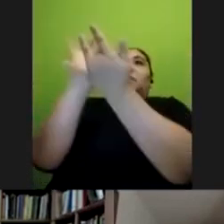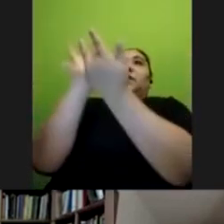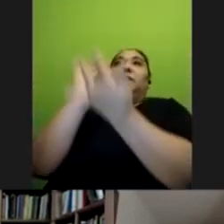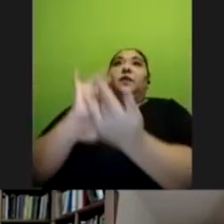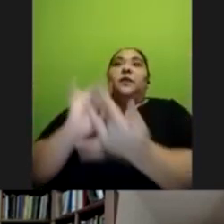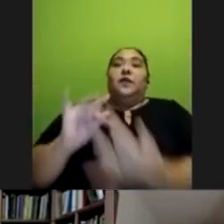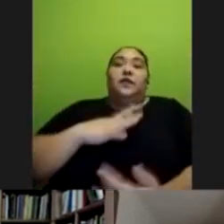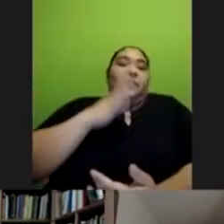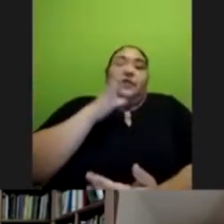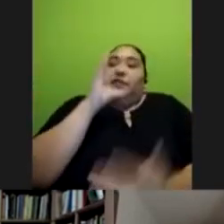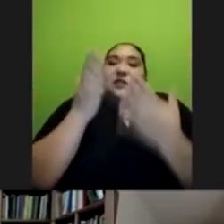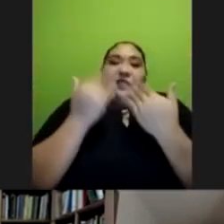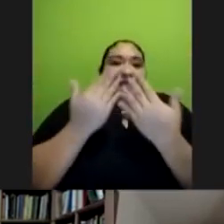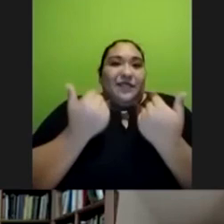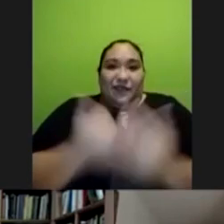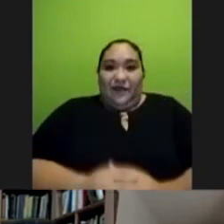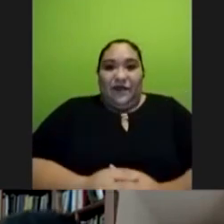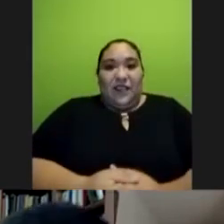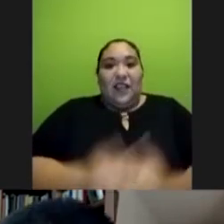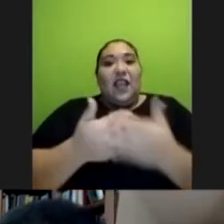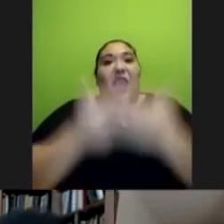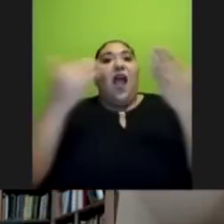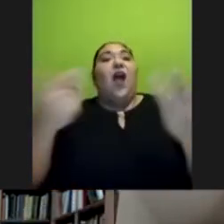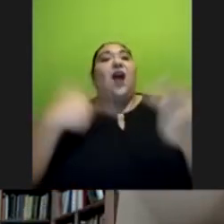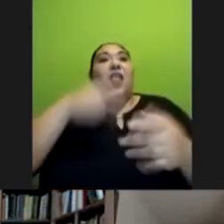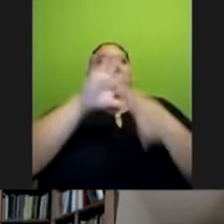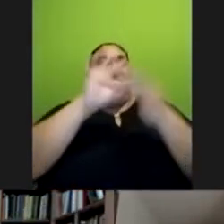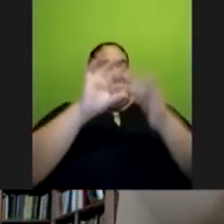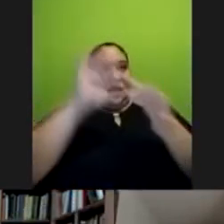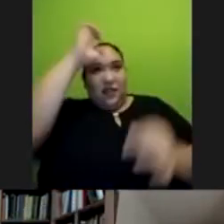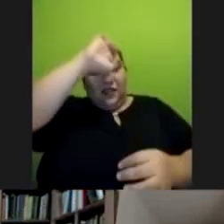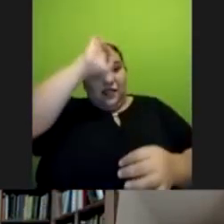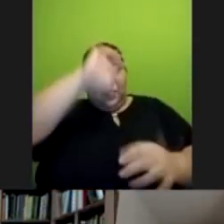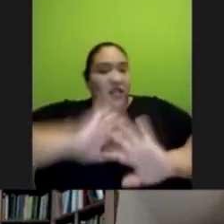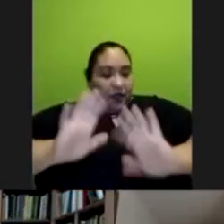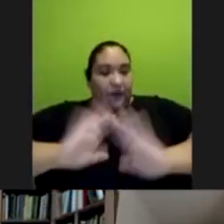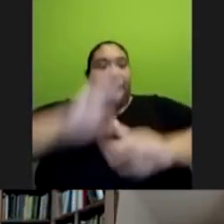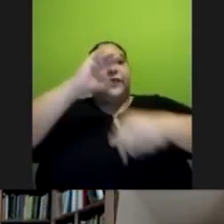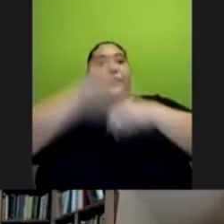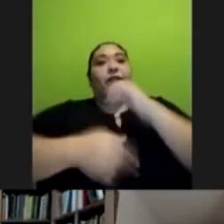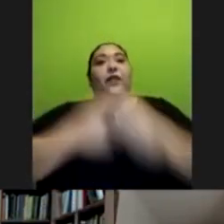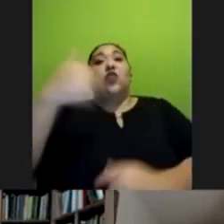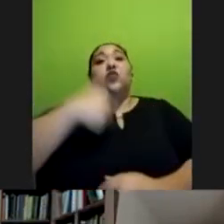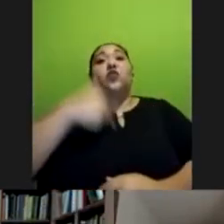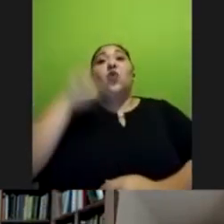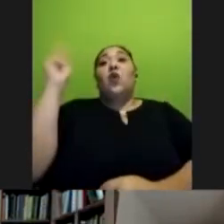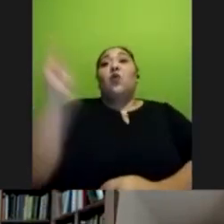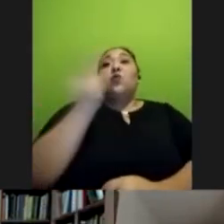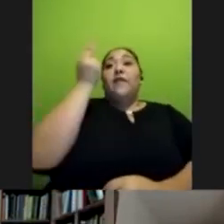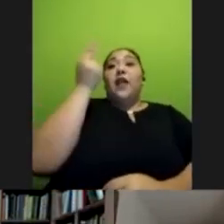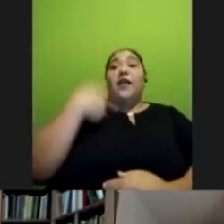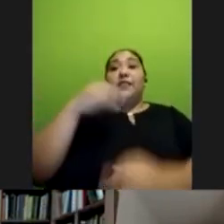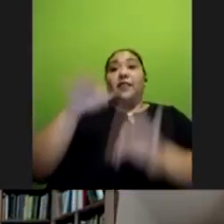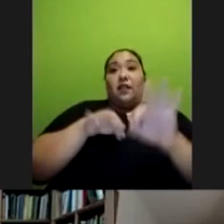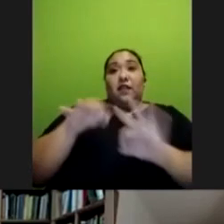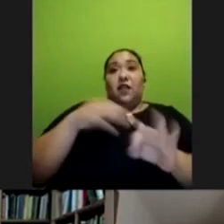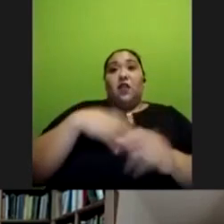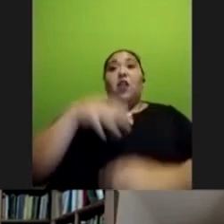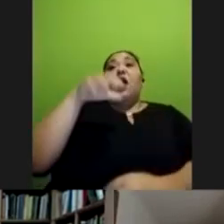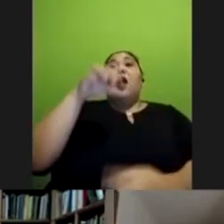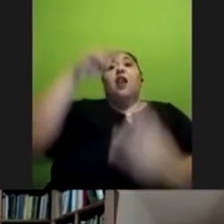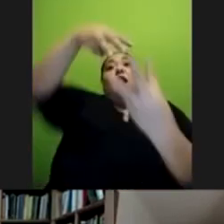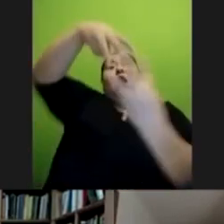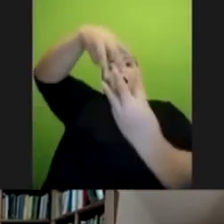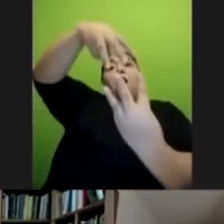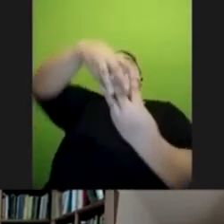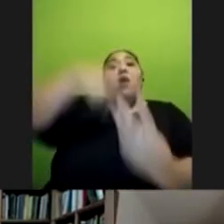una experiencia y con eso cierro. En la universidad donde trabajo, en la Universidad Autónoma Metropolitana, que tenemos